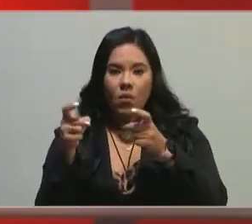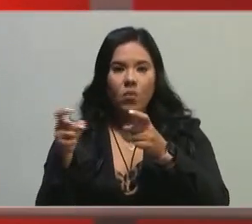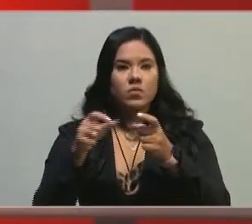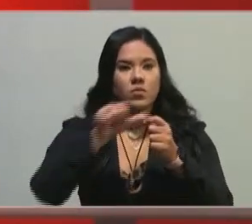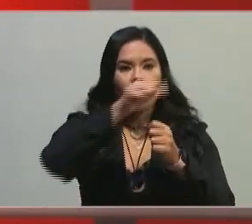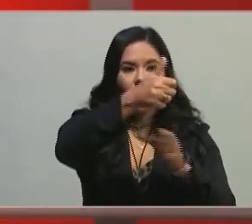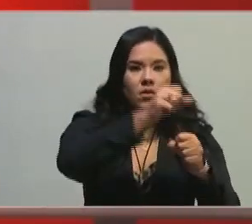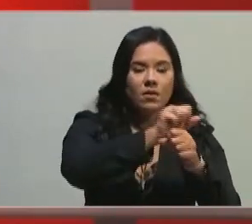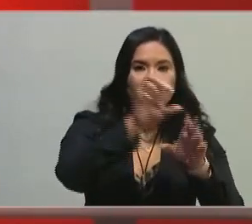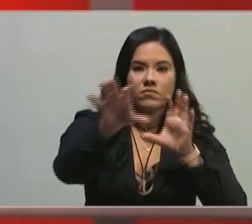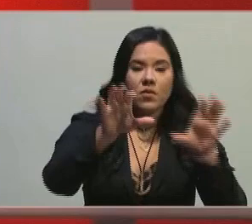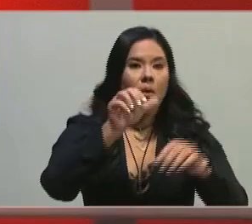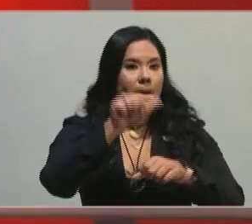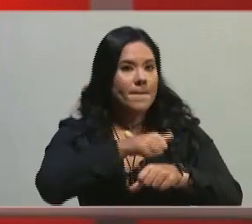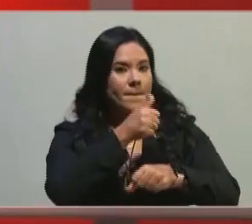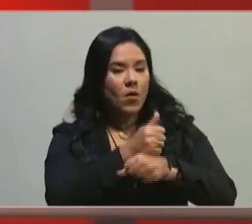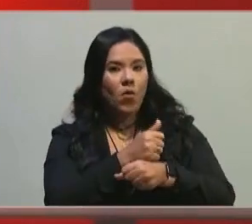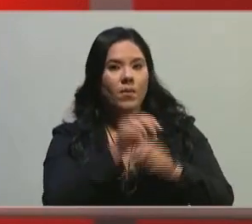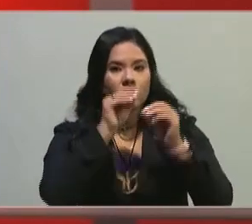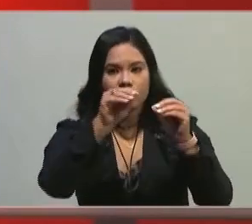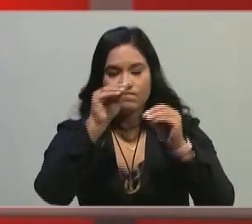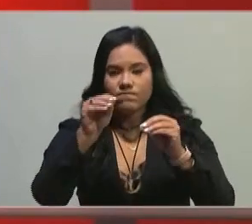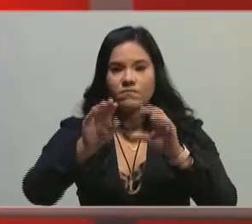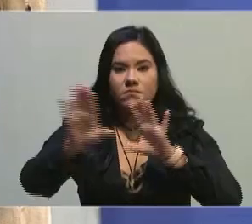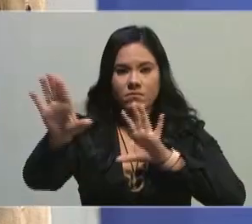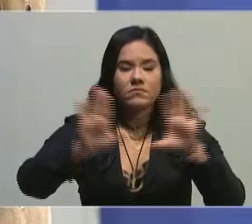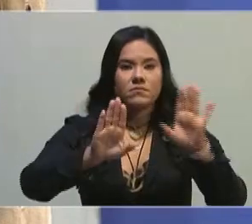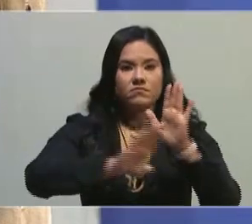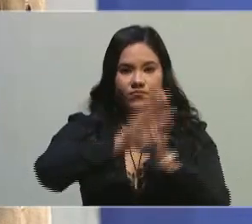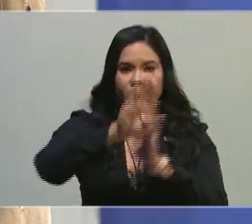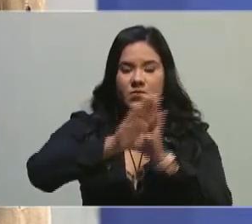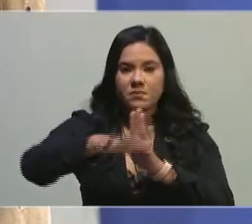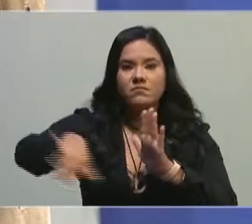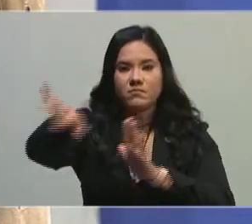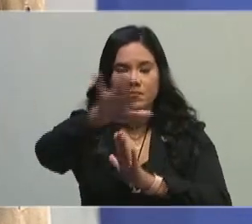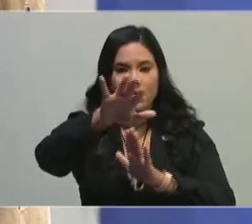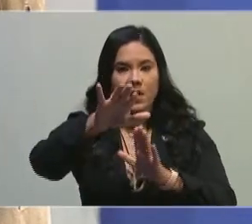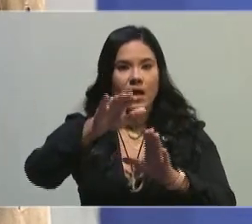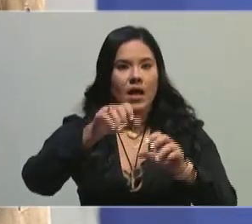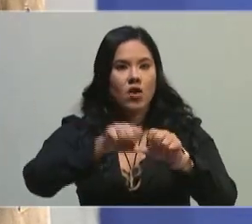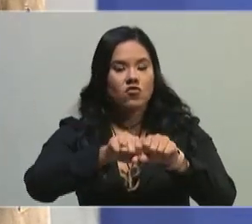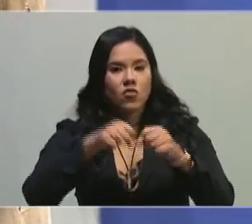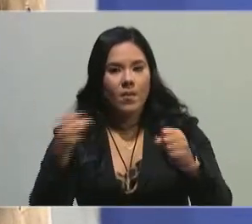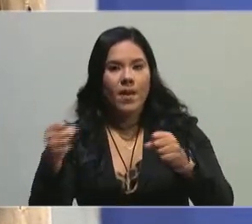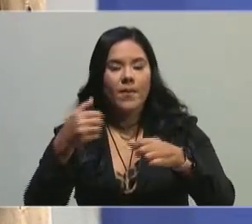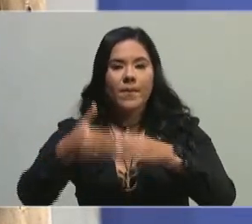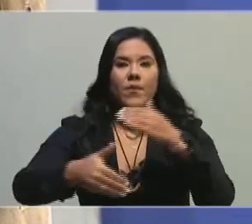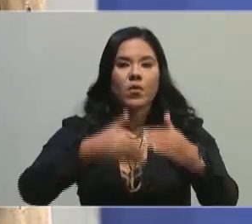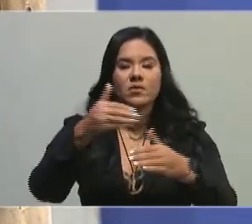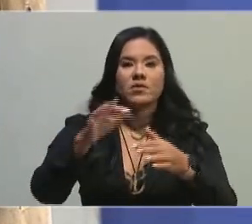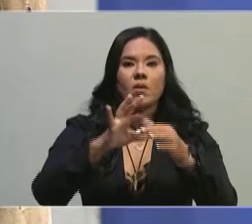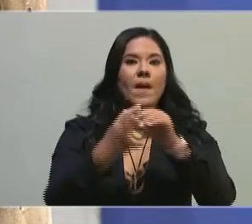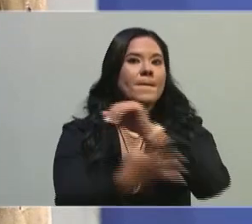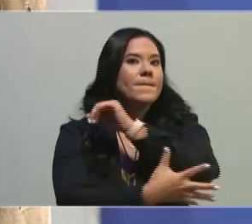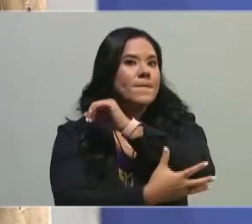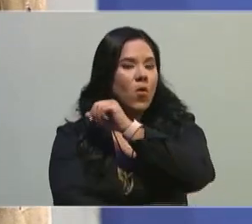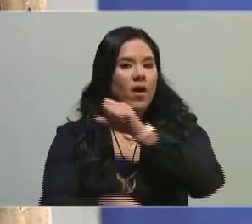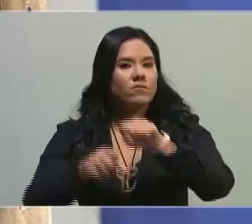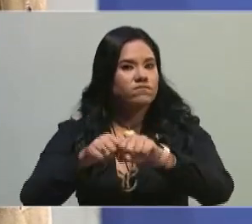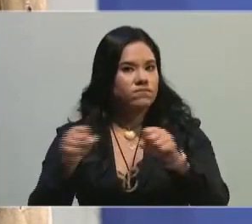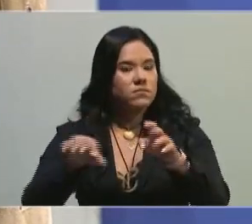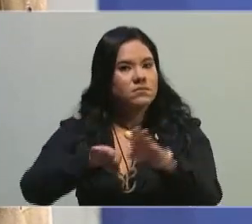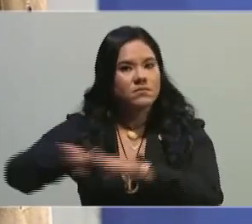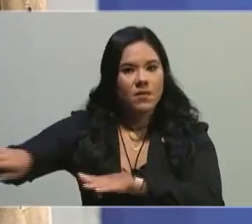particular sup tiene su empresa propia Y de esa manera eh rompemos ese círculo ese ciclo vicioso de de la pobreza a su juicio